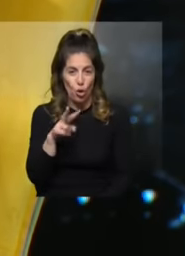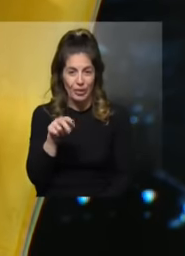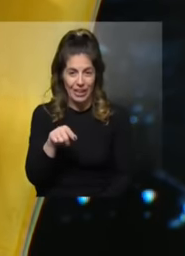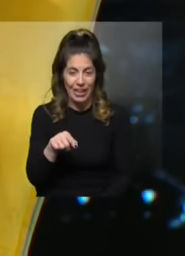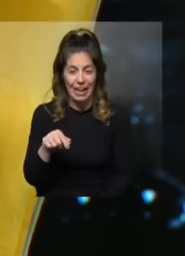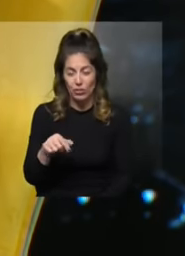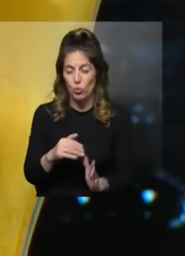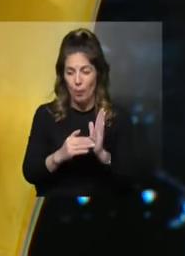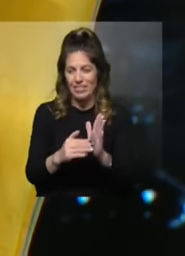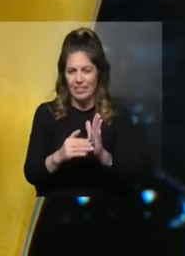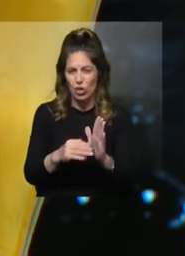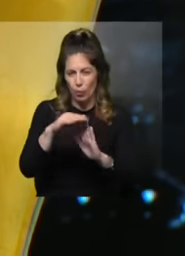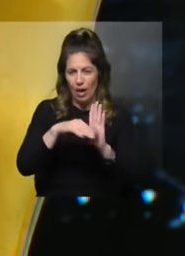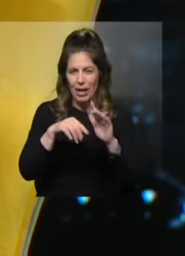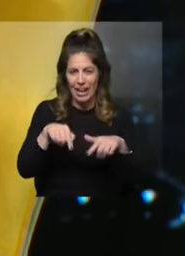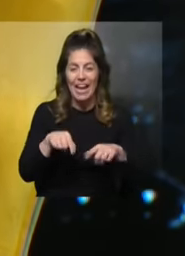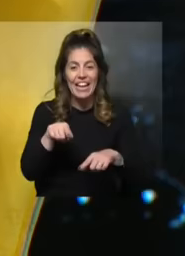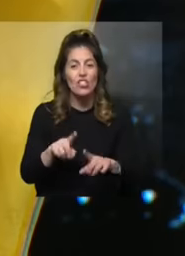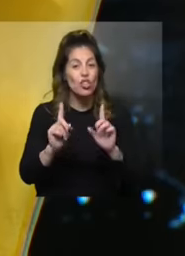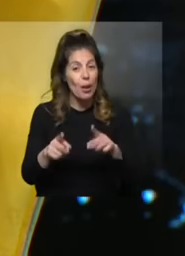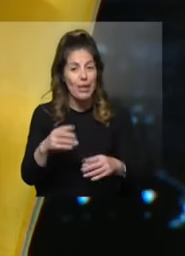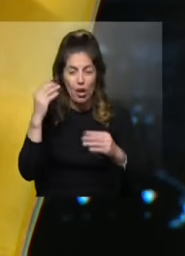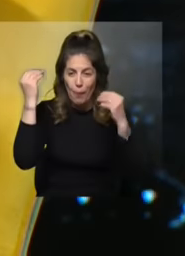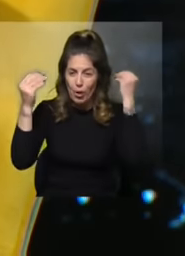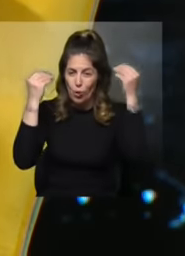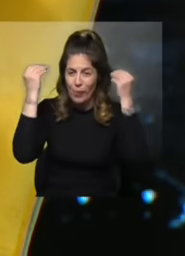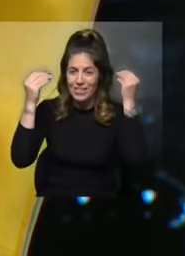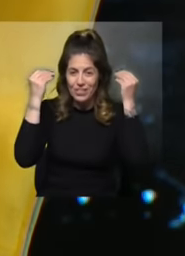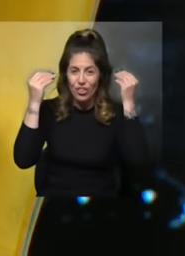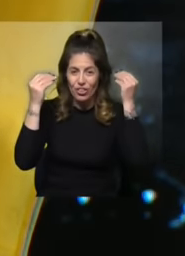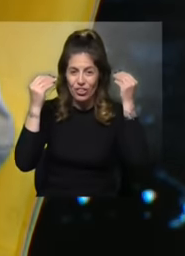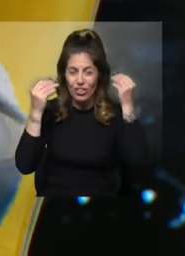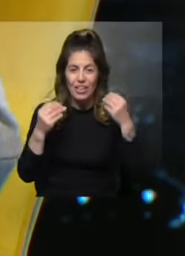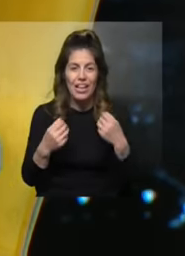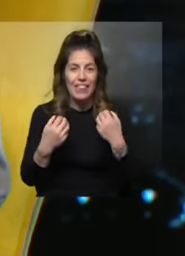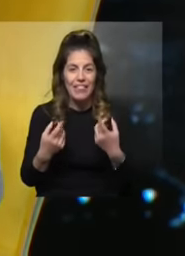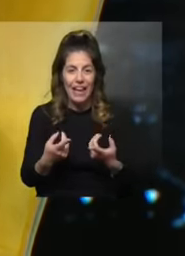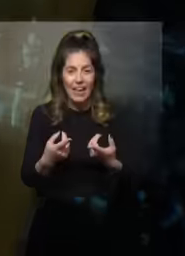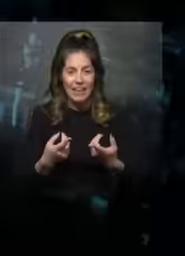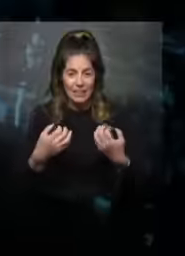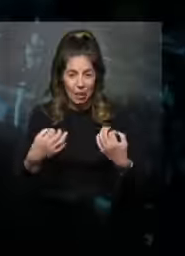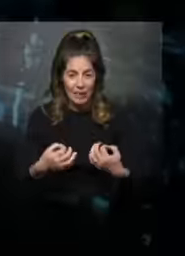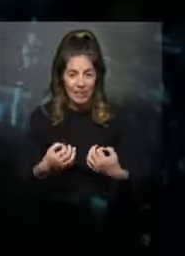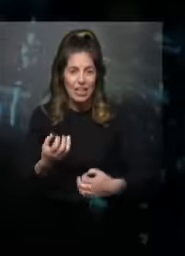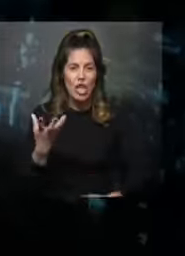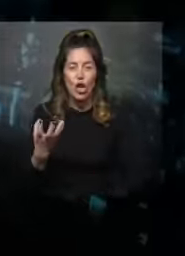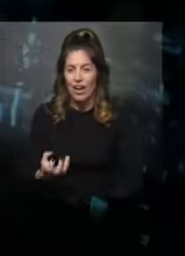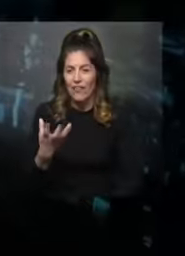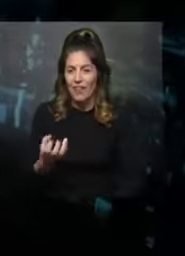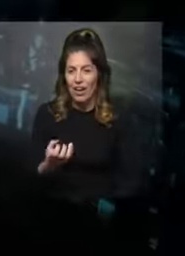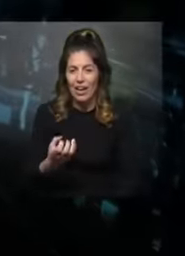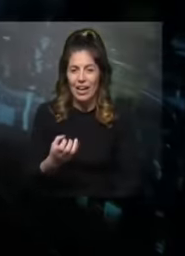Ciudad, que eso también era una preocupación, claro, para asegurar que lo que pasaba... Que además lo grababa Carlos Piris.